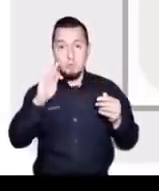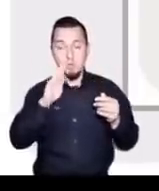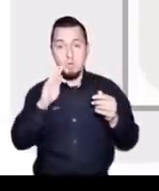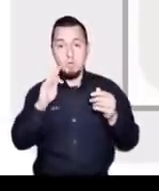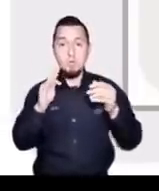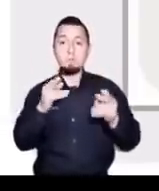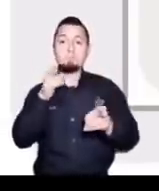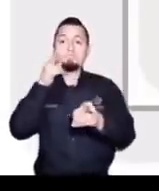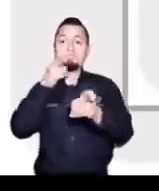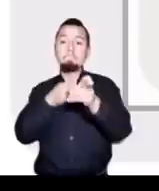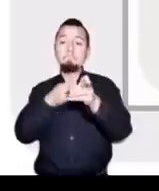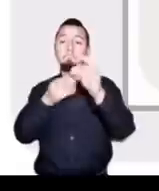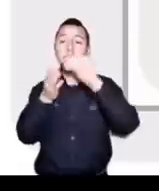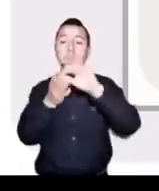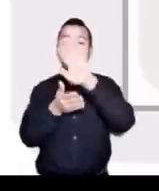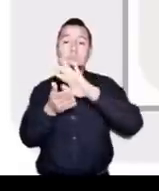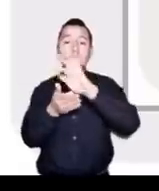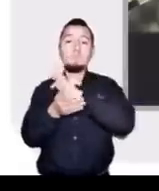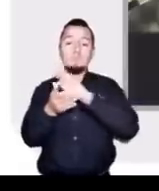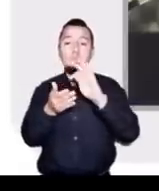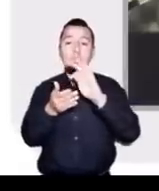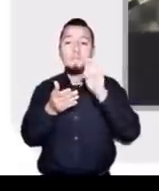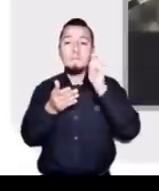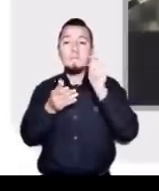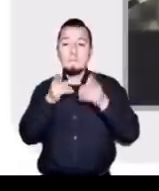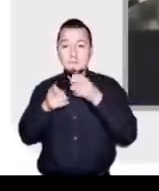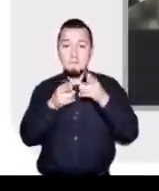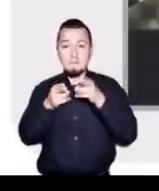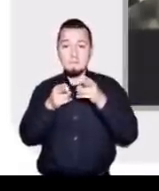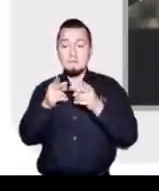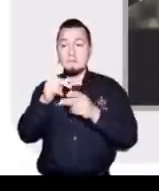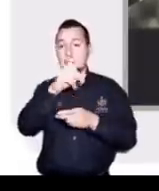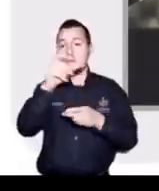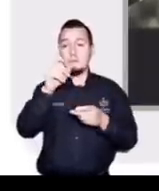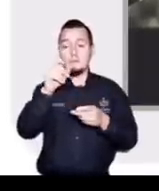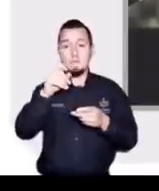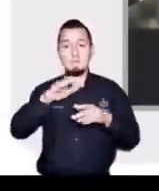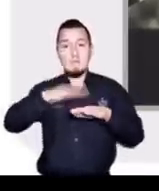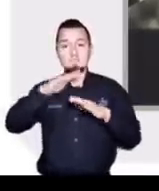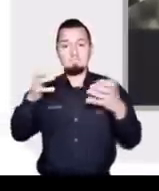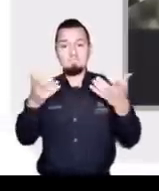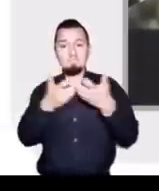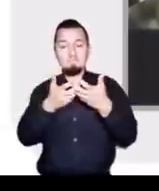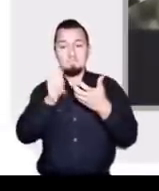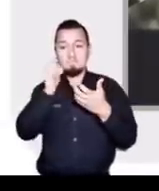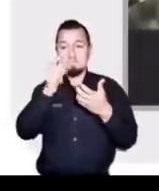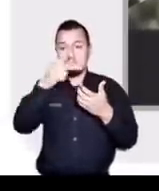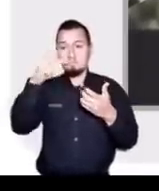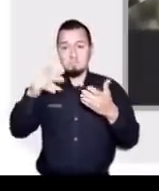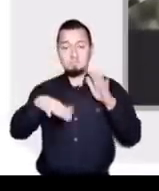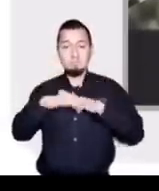tipo para formar trenes hasta de 120 metros. Pueden desarrollar una velocidad de 80 kilómetros por